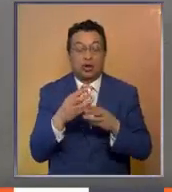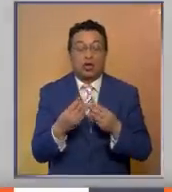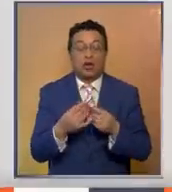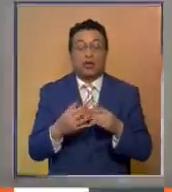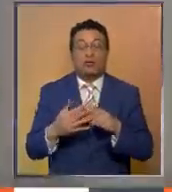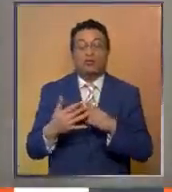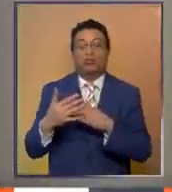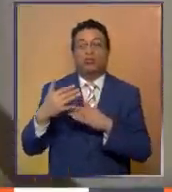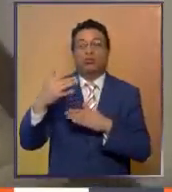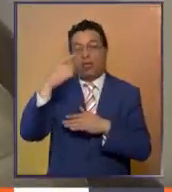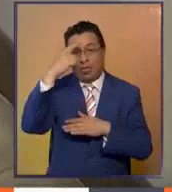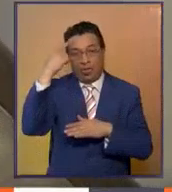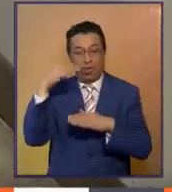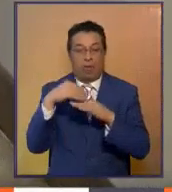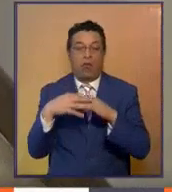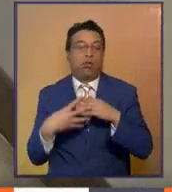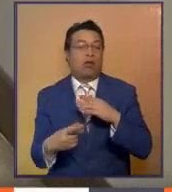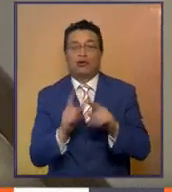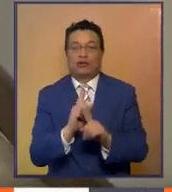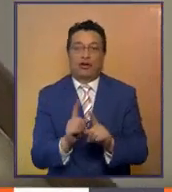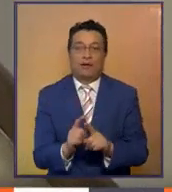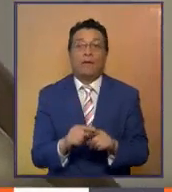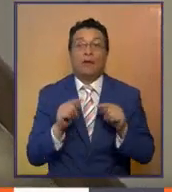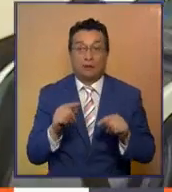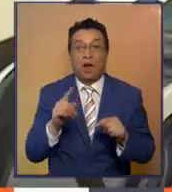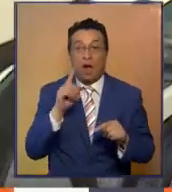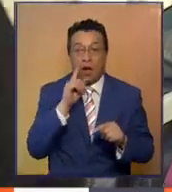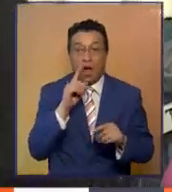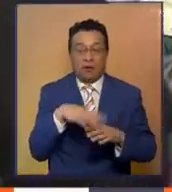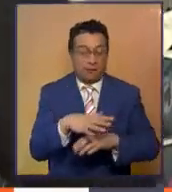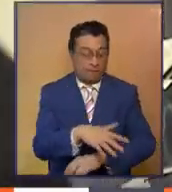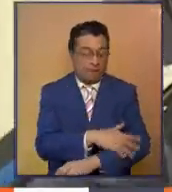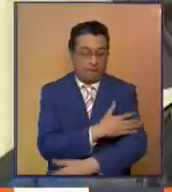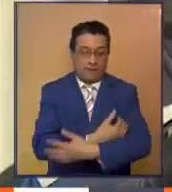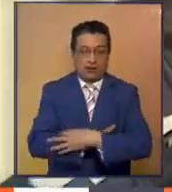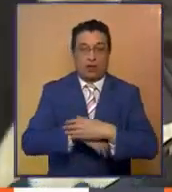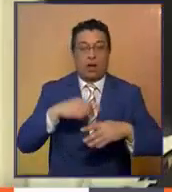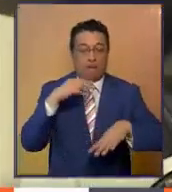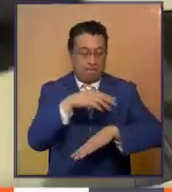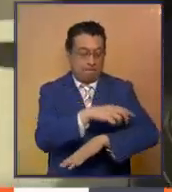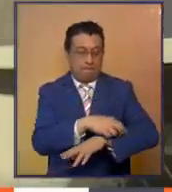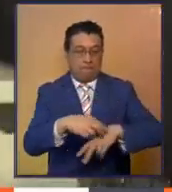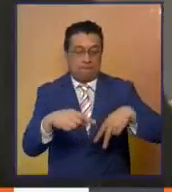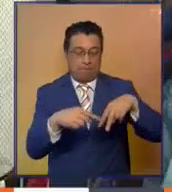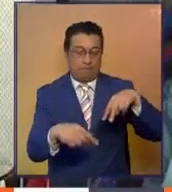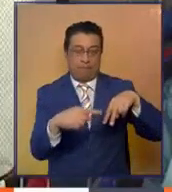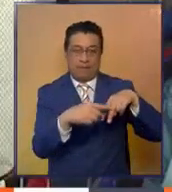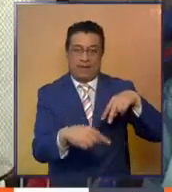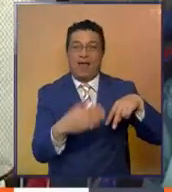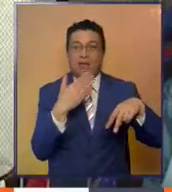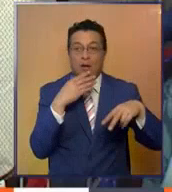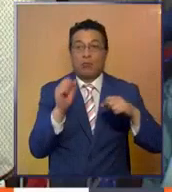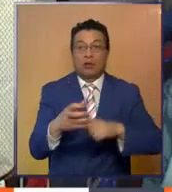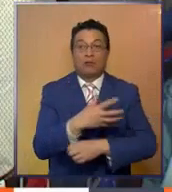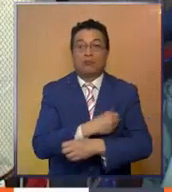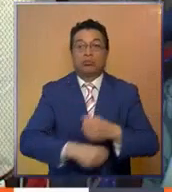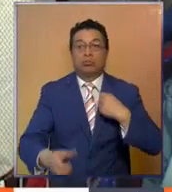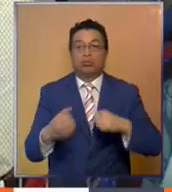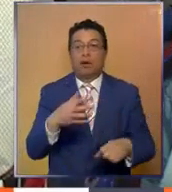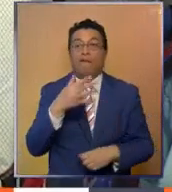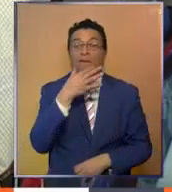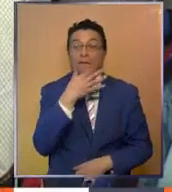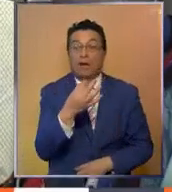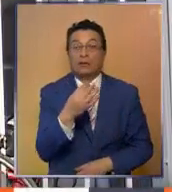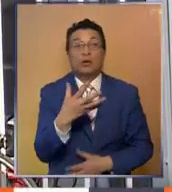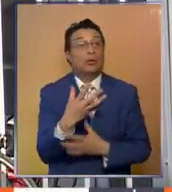mucho más rápido. Con ese material existen accesorios que cubren brazos y piernas. Su gracia es que se pueden retirar fácilmente cuando